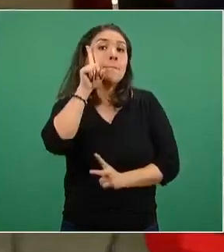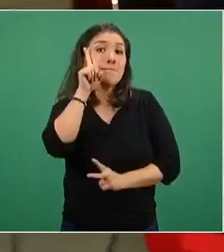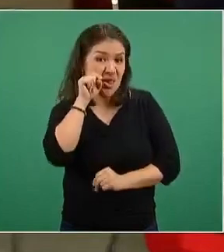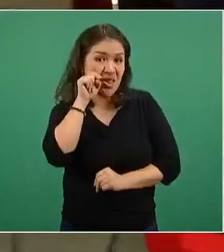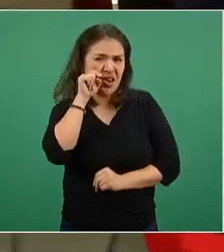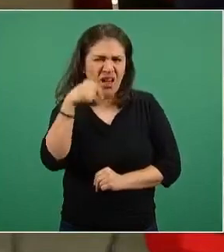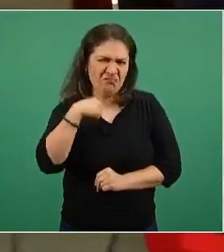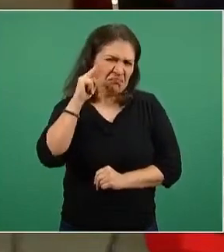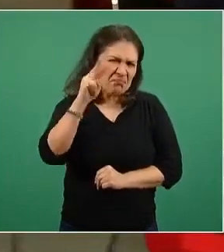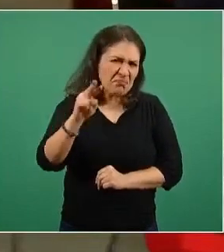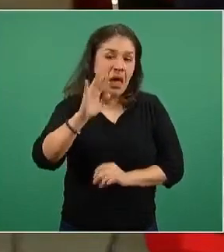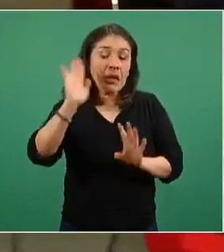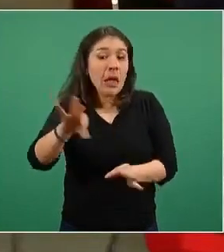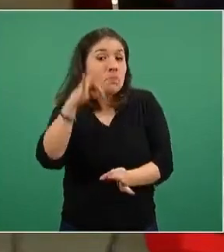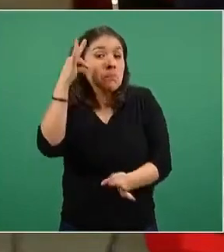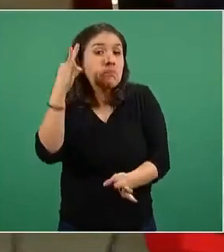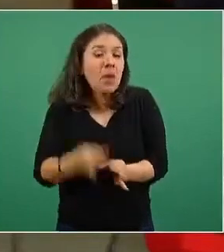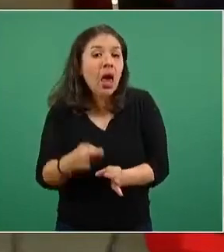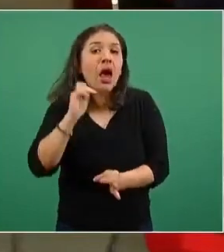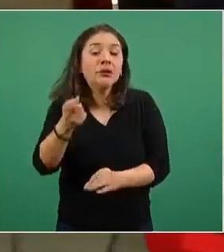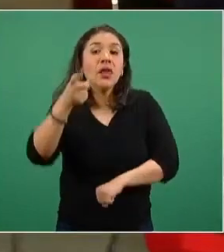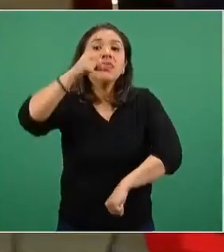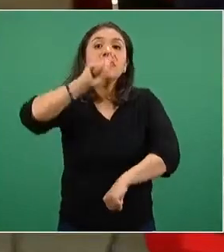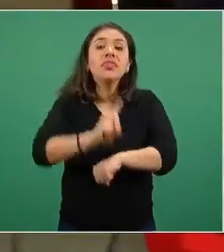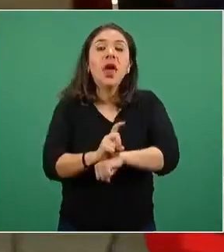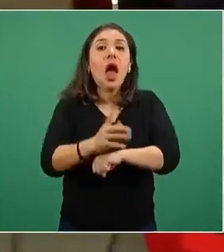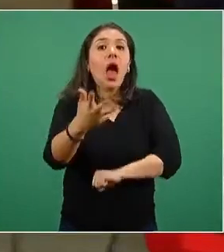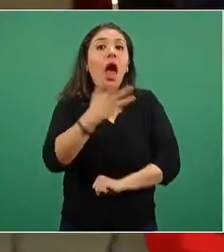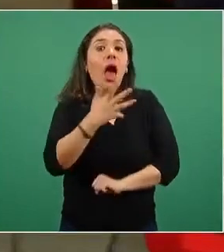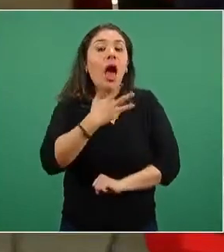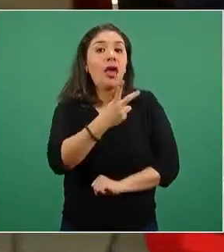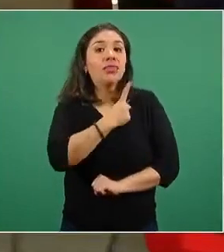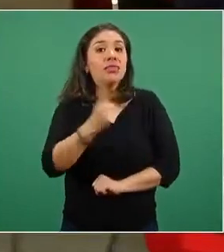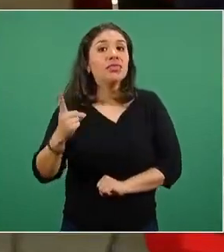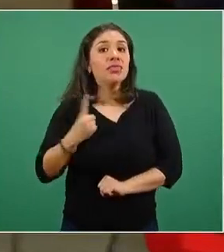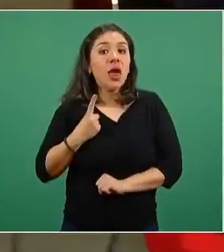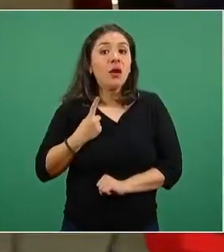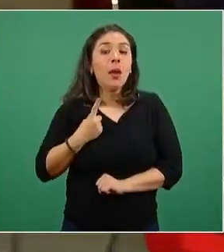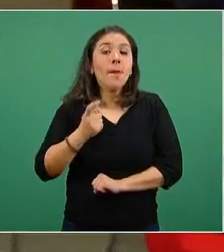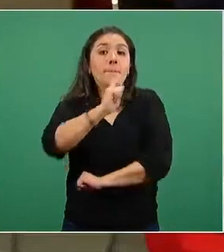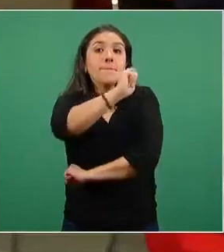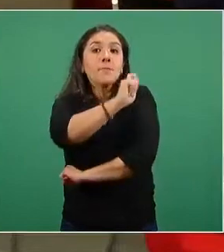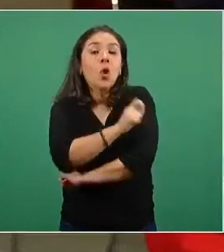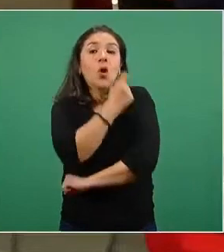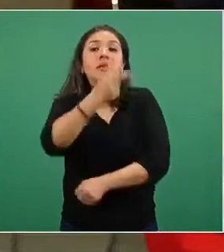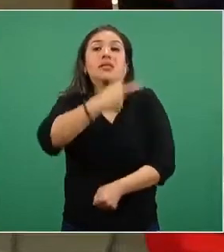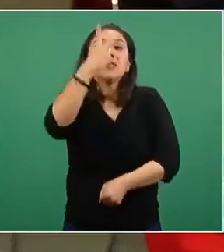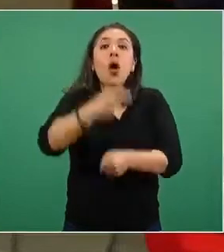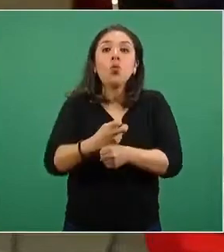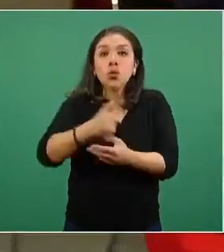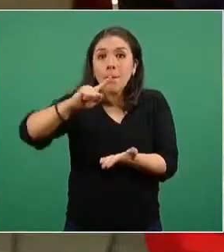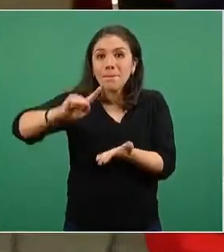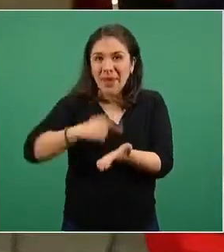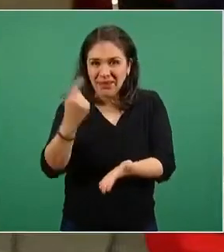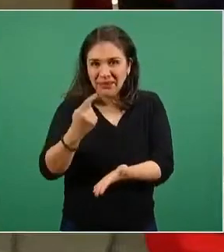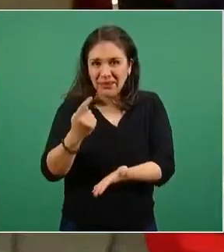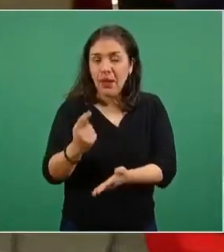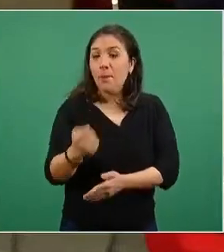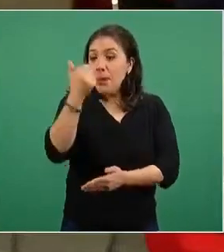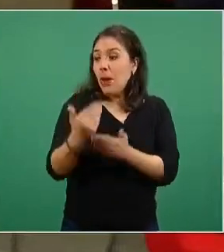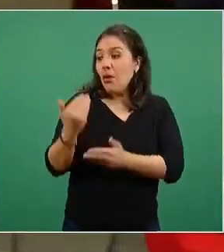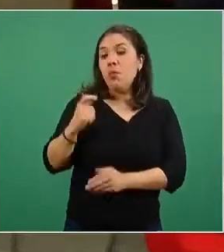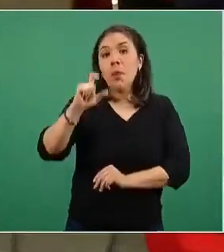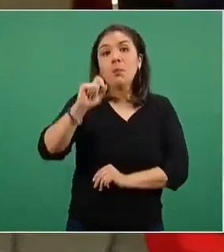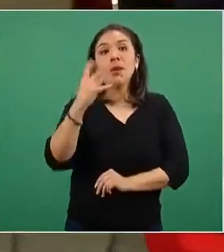tengo entendido, se cumpliría el día en que se tendrían que poner la segunda dosis, porque iniciaron el 24